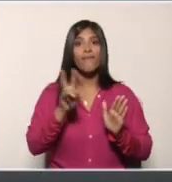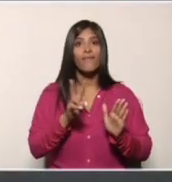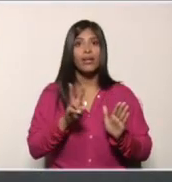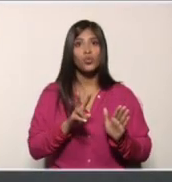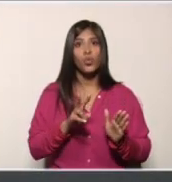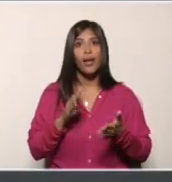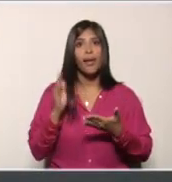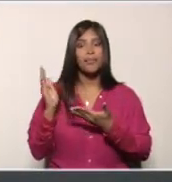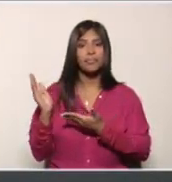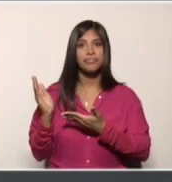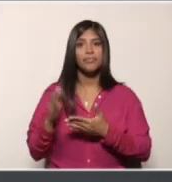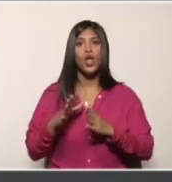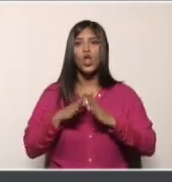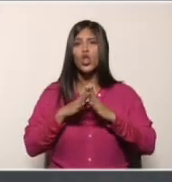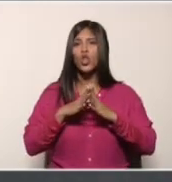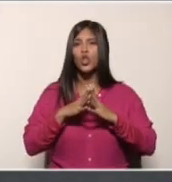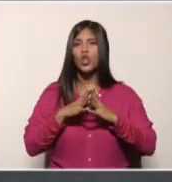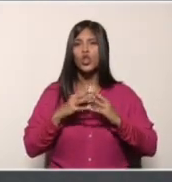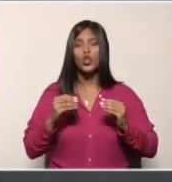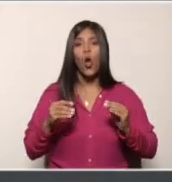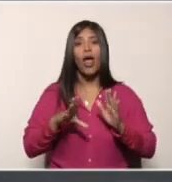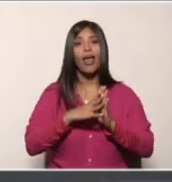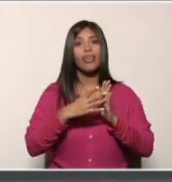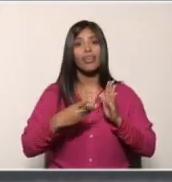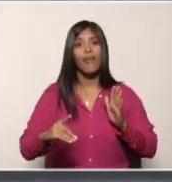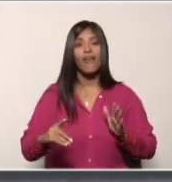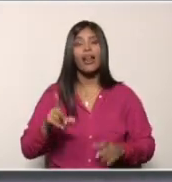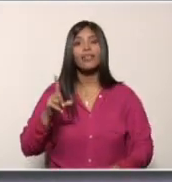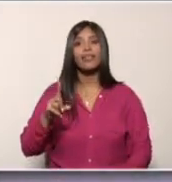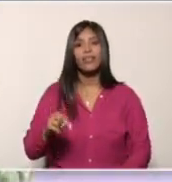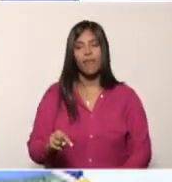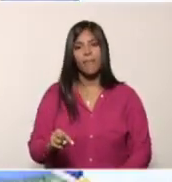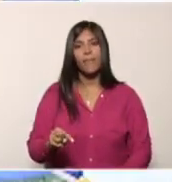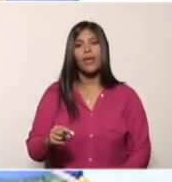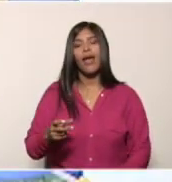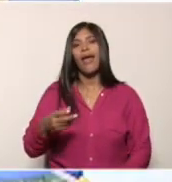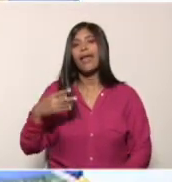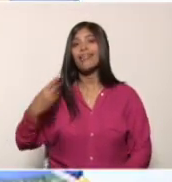de Venezuela, donde están todos nuestros deberes y derechos como ciudadanos.